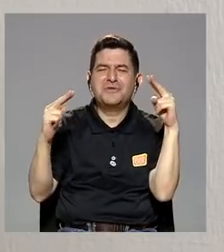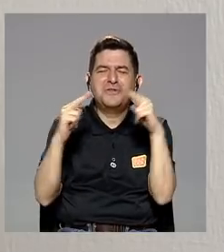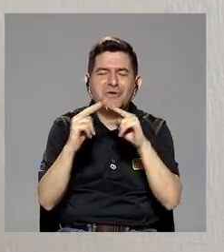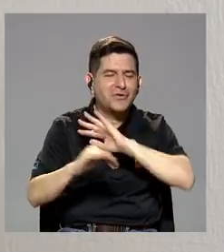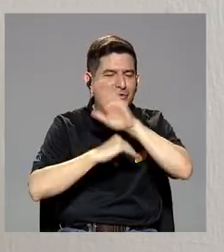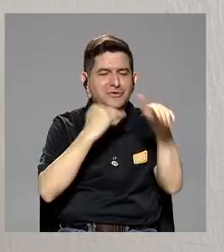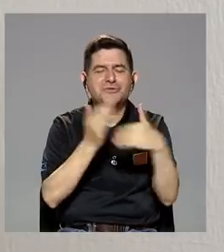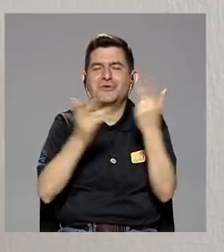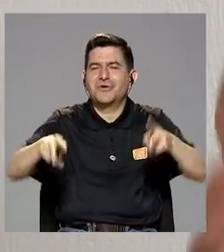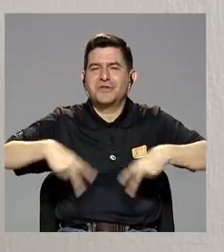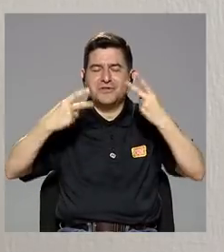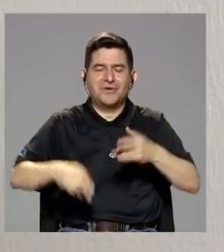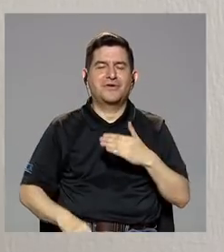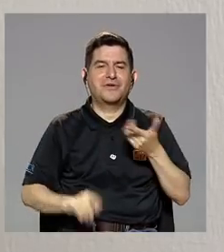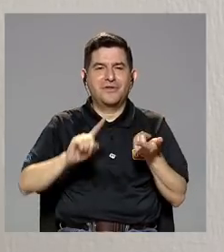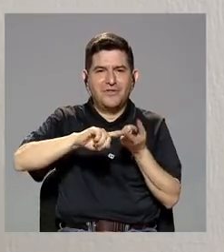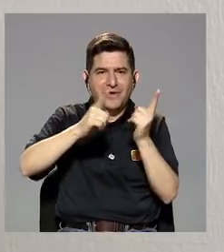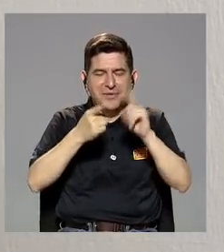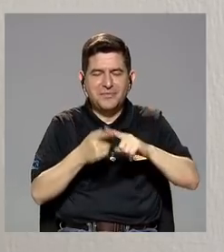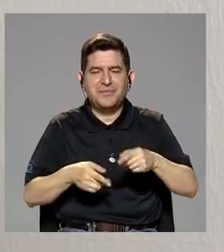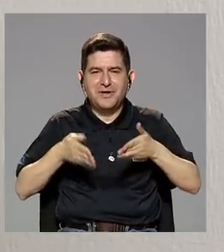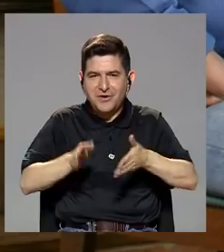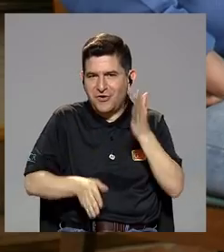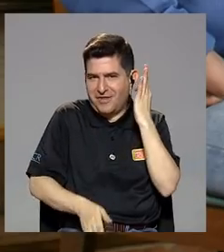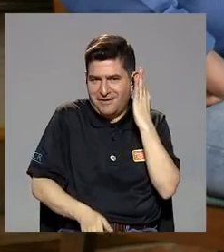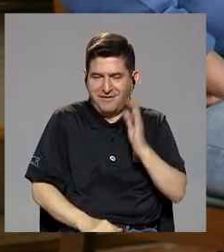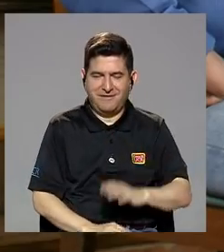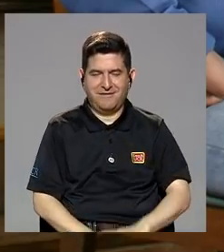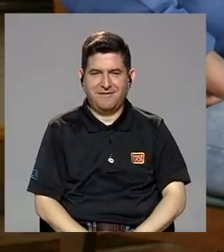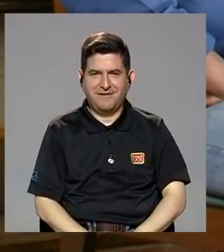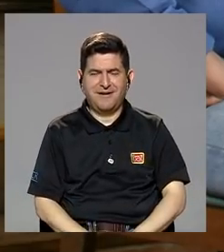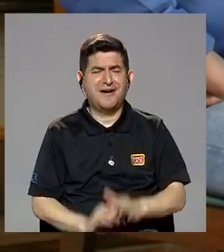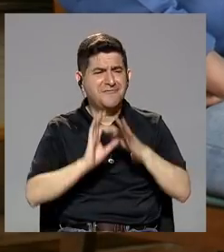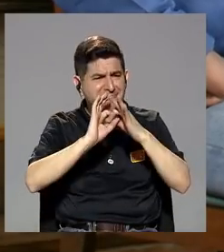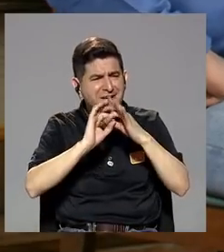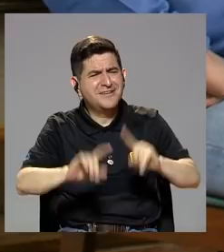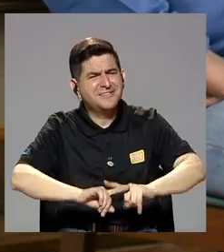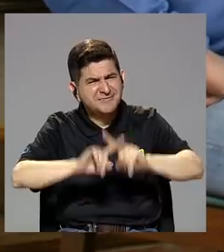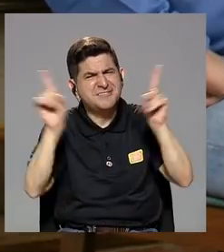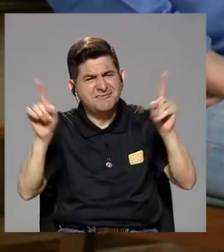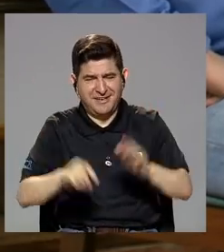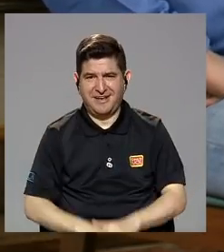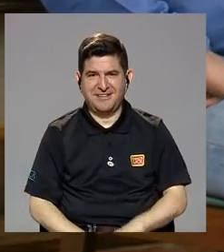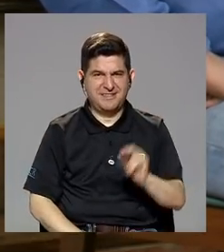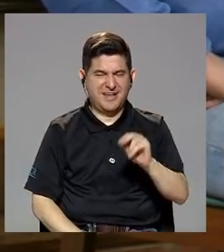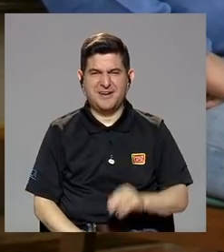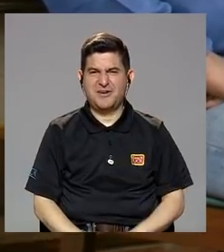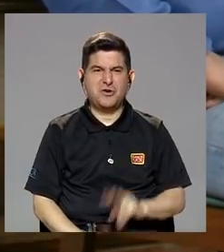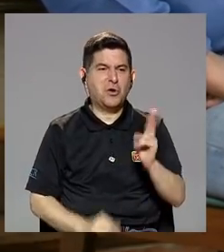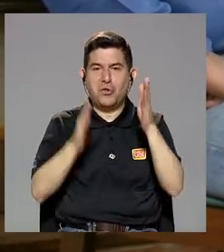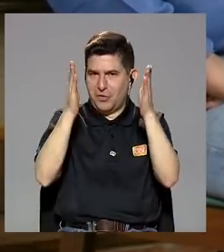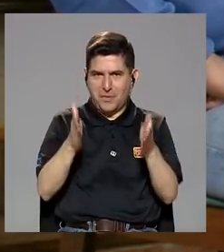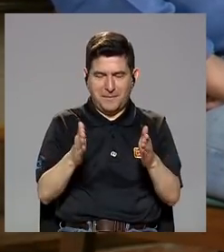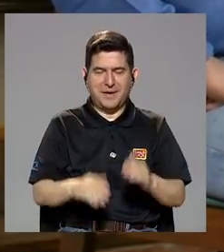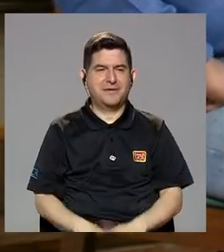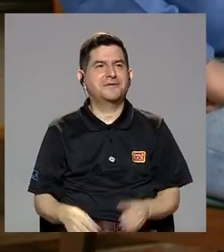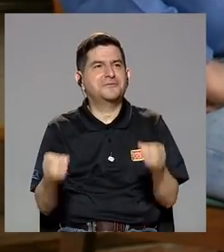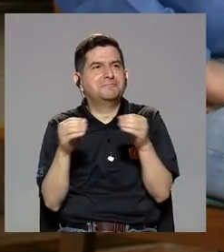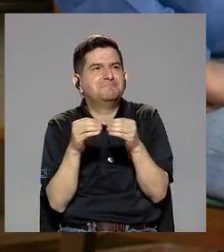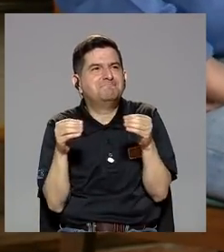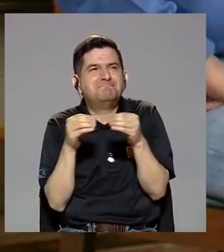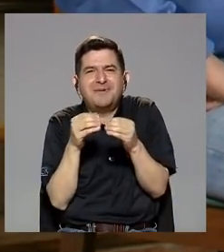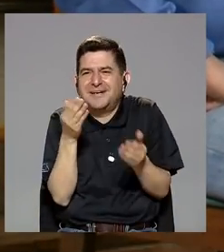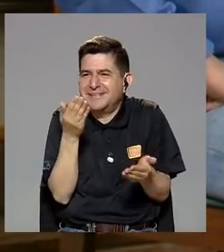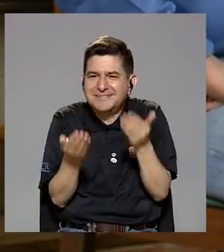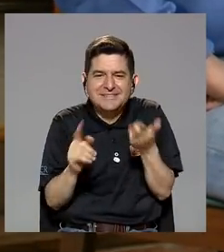flaco yo de toda la vida de amigo de mis hijas y todo lo demás entonces una relación diferente ya no era de colega a colega sino que era un poco